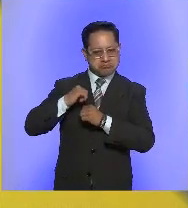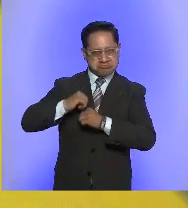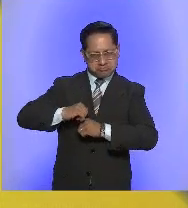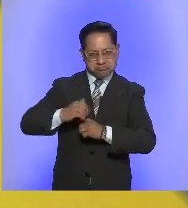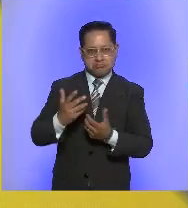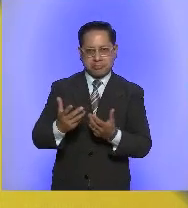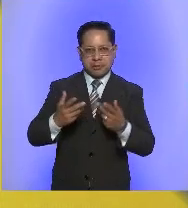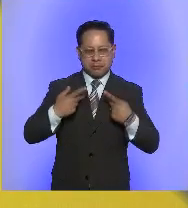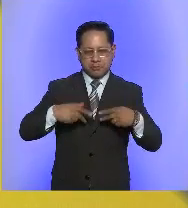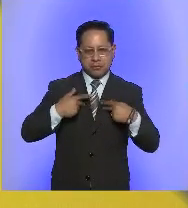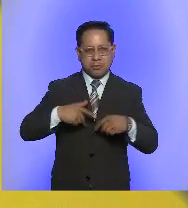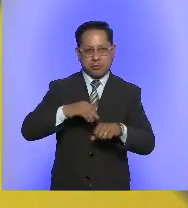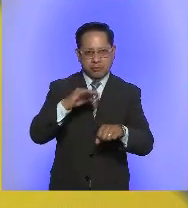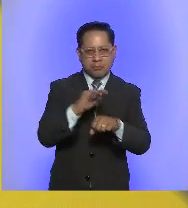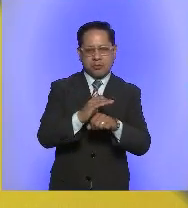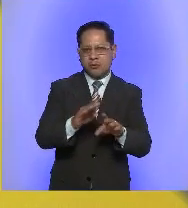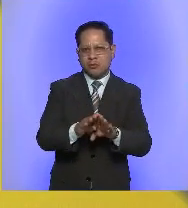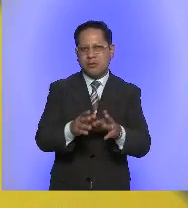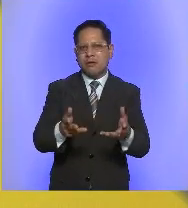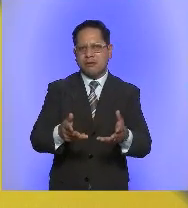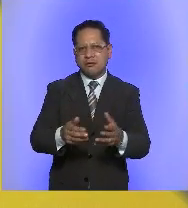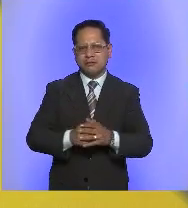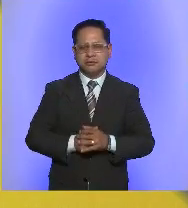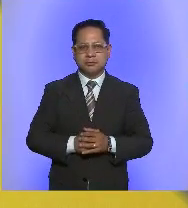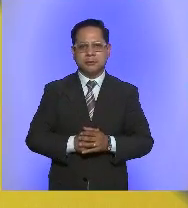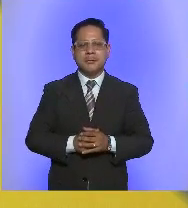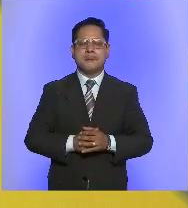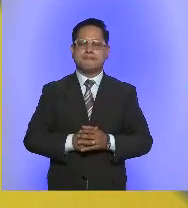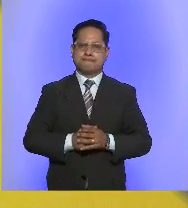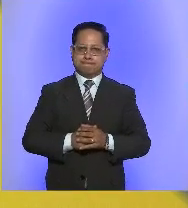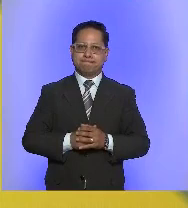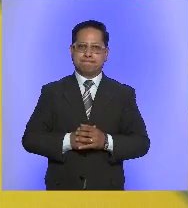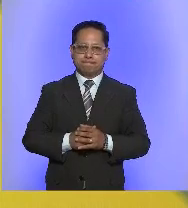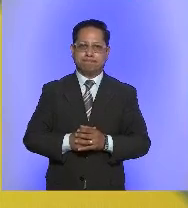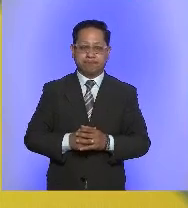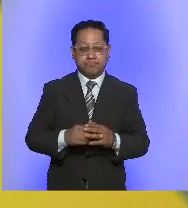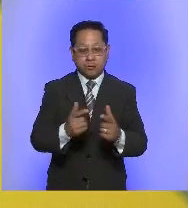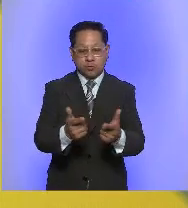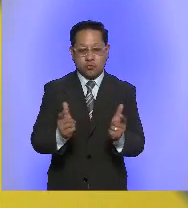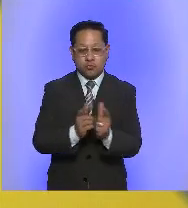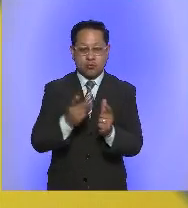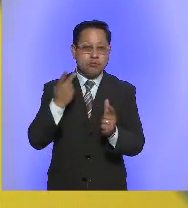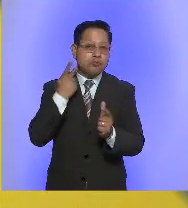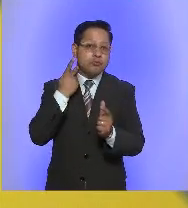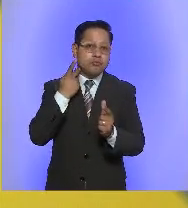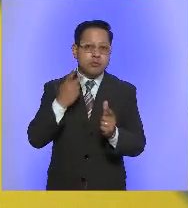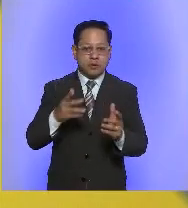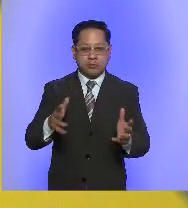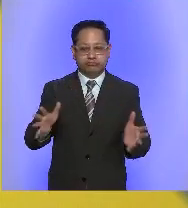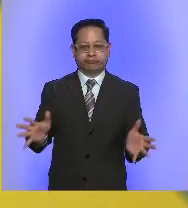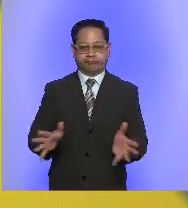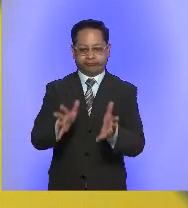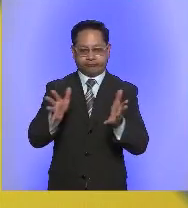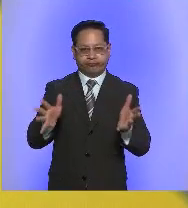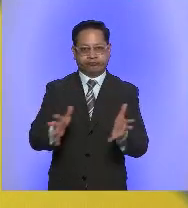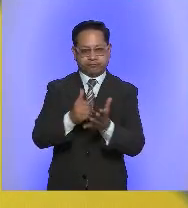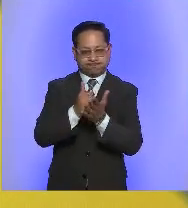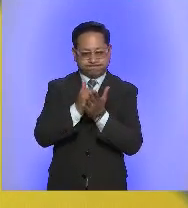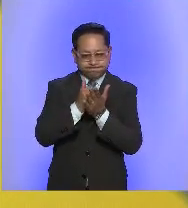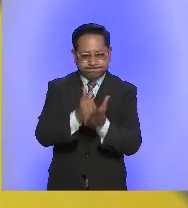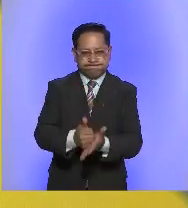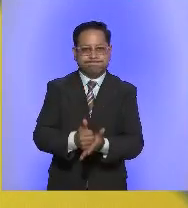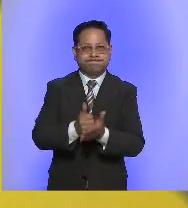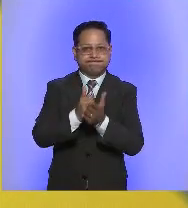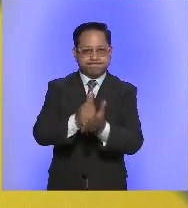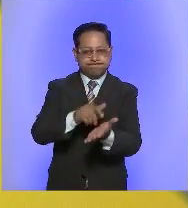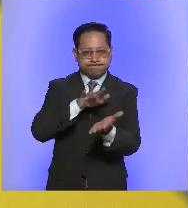vamos a lograr? Fortaleciendo a los partidos políticos, dándoles a conocer a los ciudadanos qué oferta cada candidatura